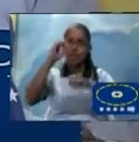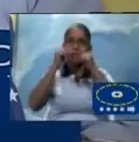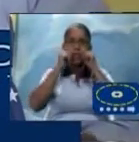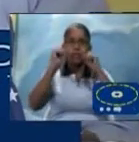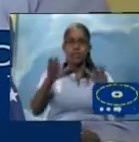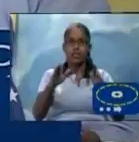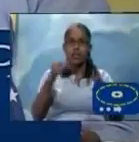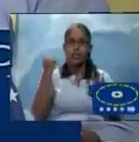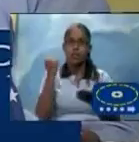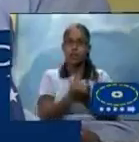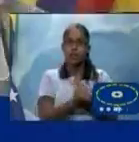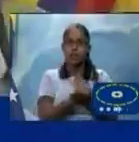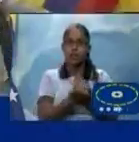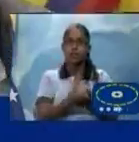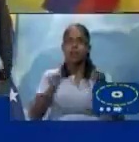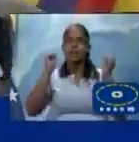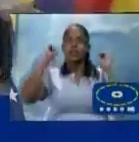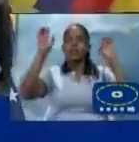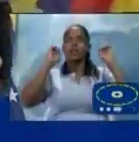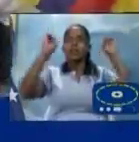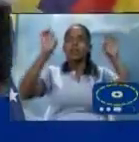Dios me le guarde. Yeah. Gloria a Dios,